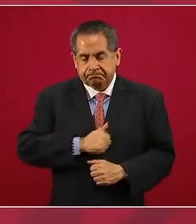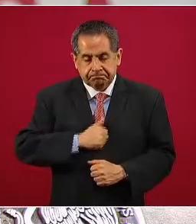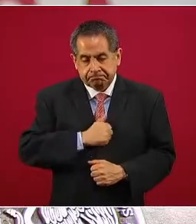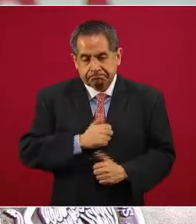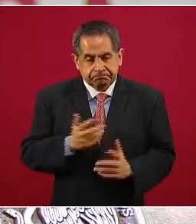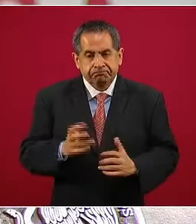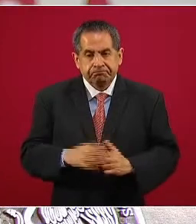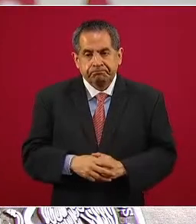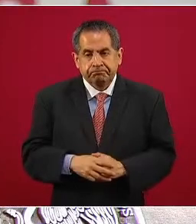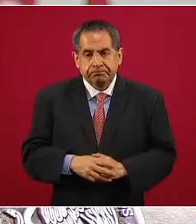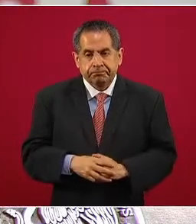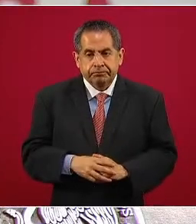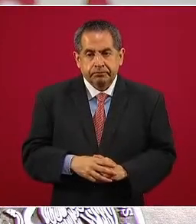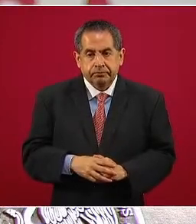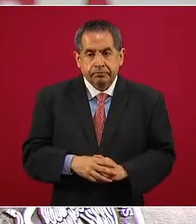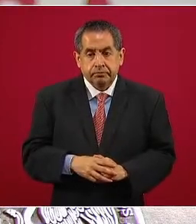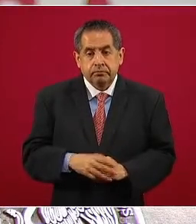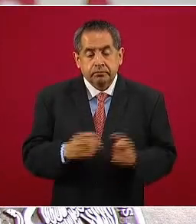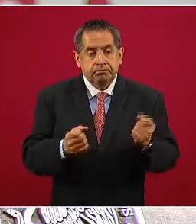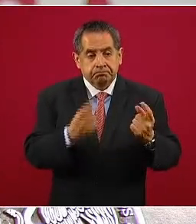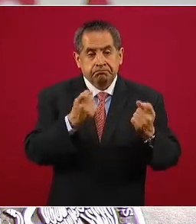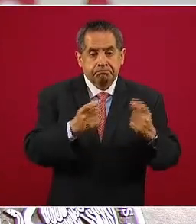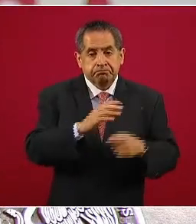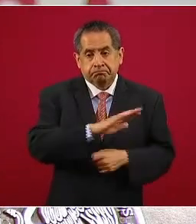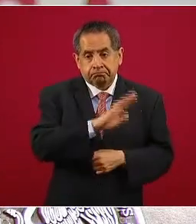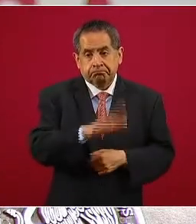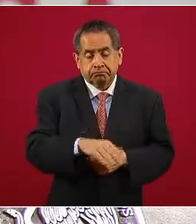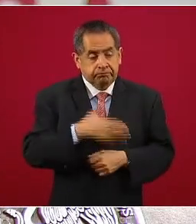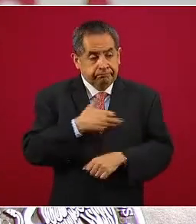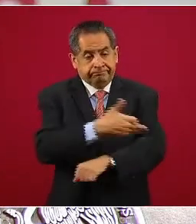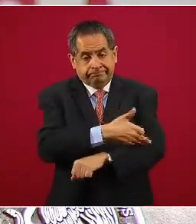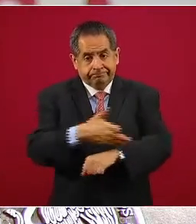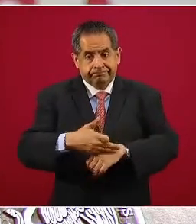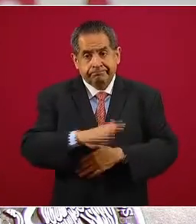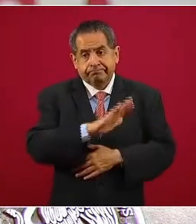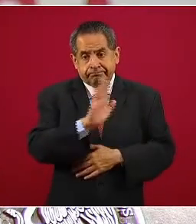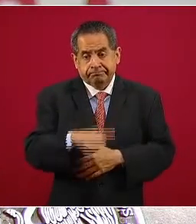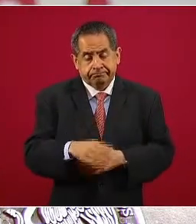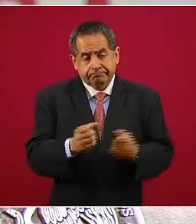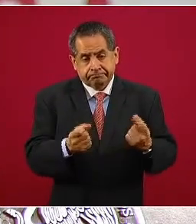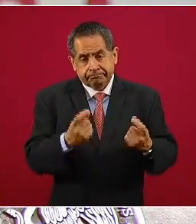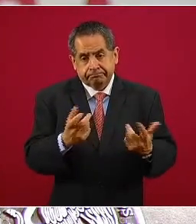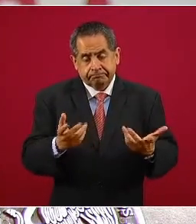desgraciadamente, han perdido la vida familiares.